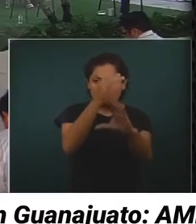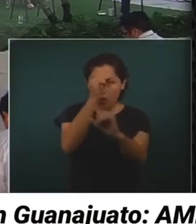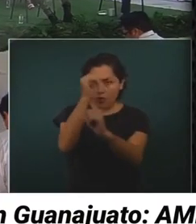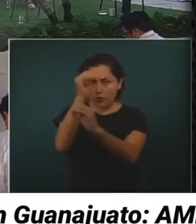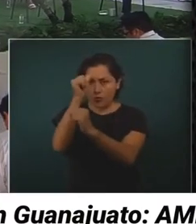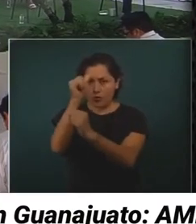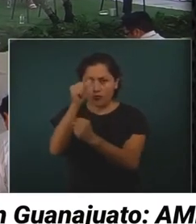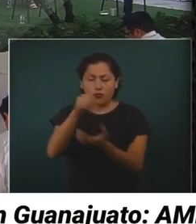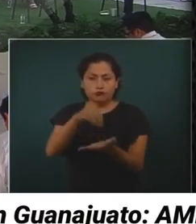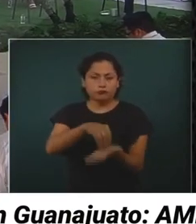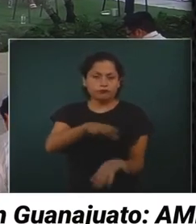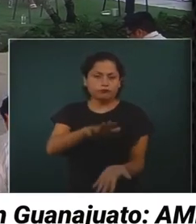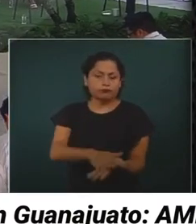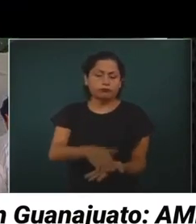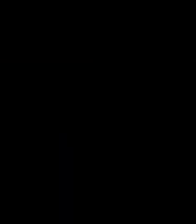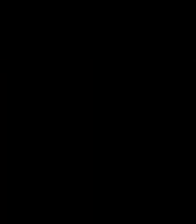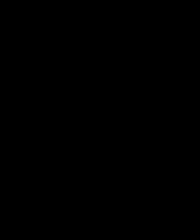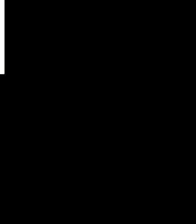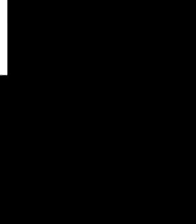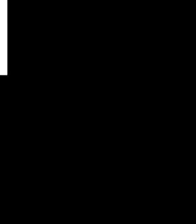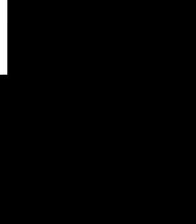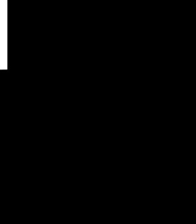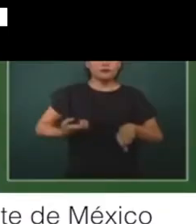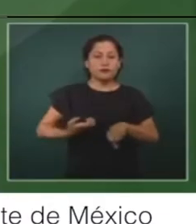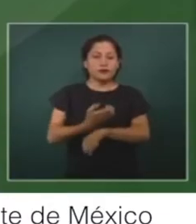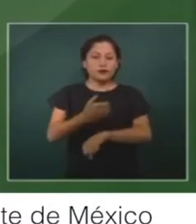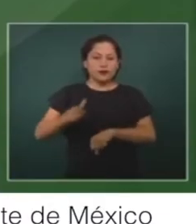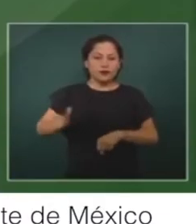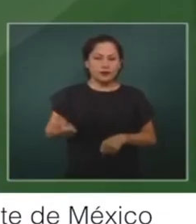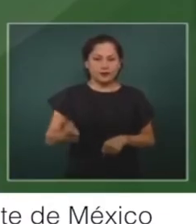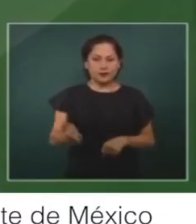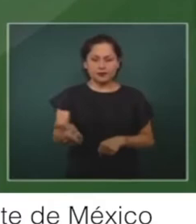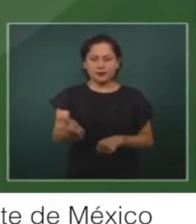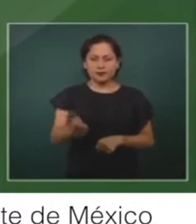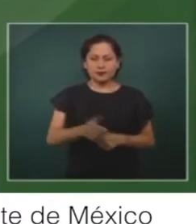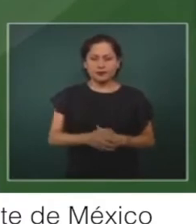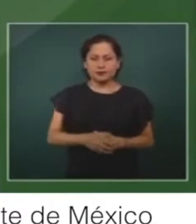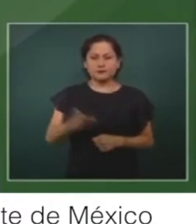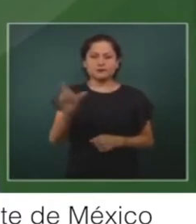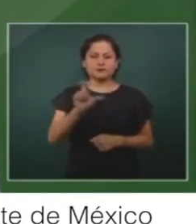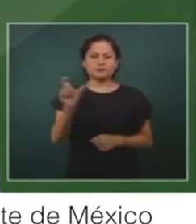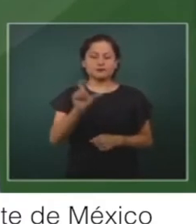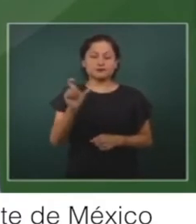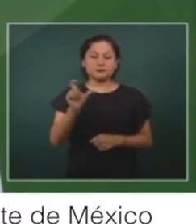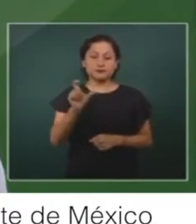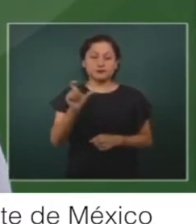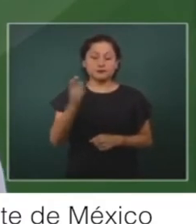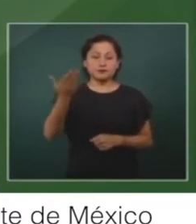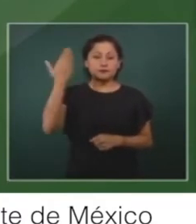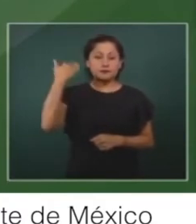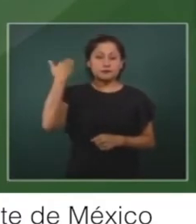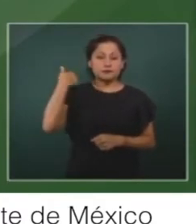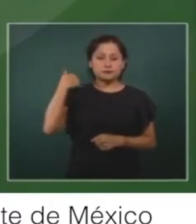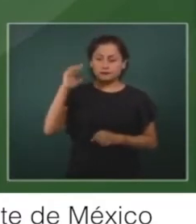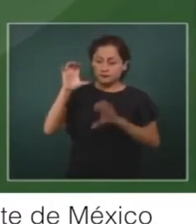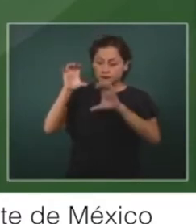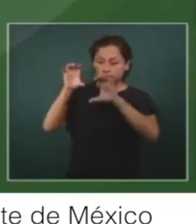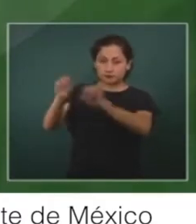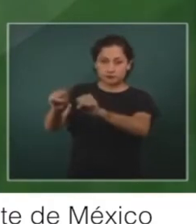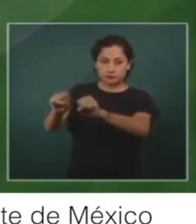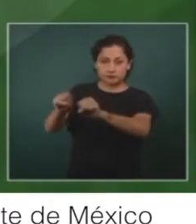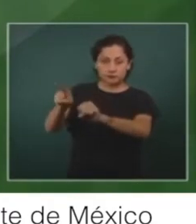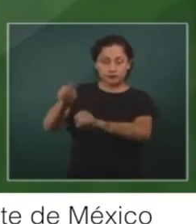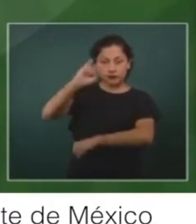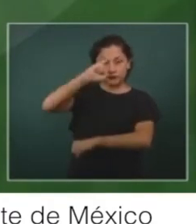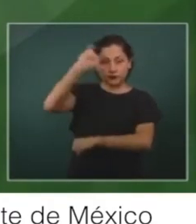en homicidios a nivel nacional. A partir de la detención del jefe del cartel de